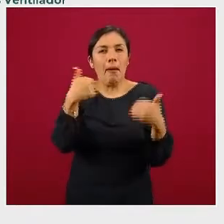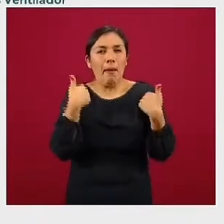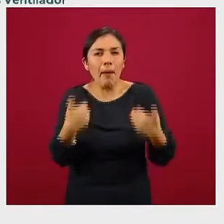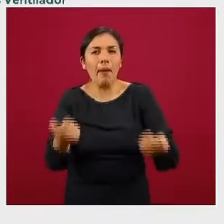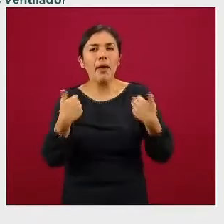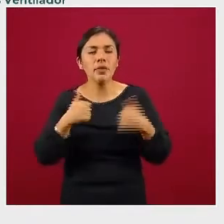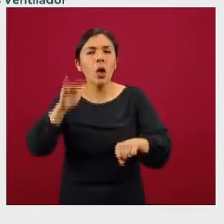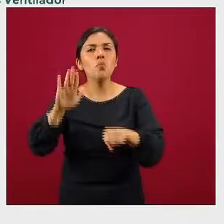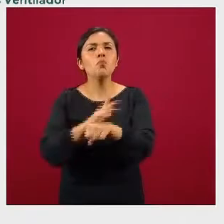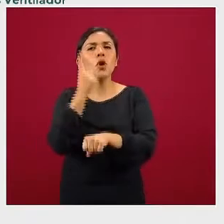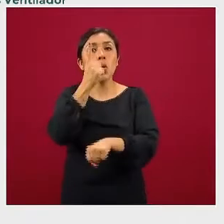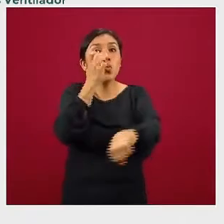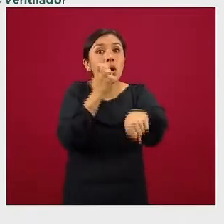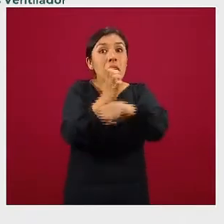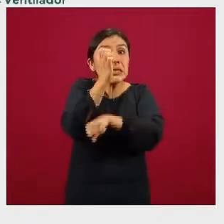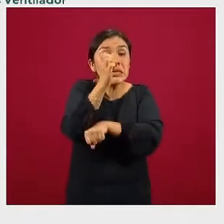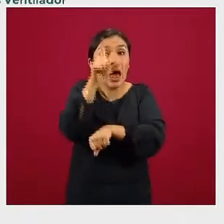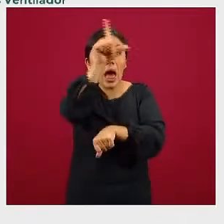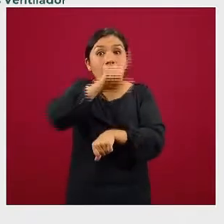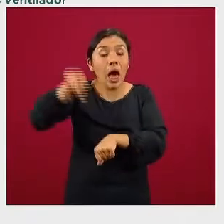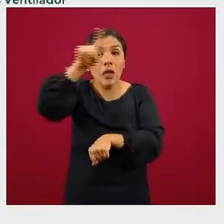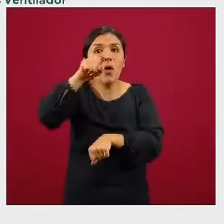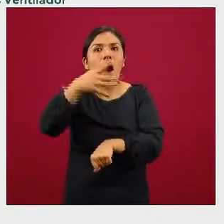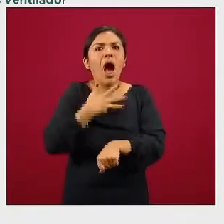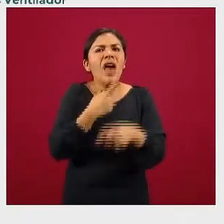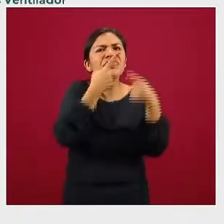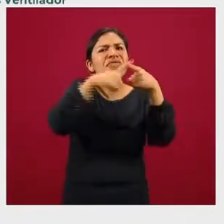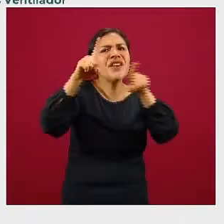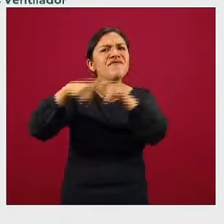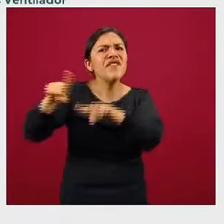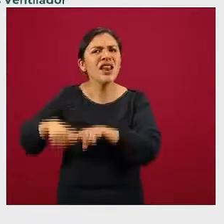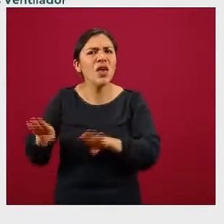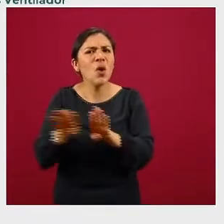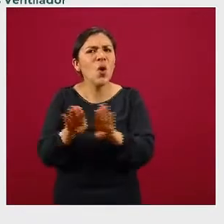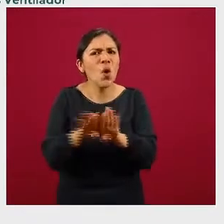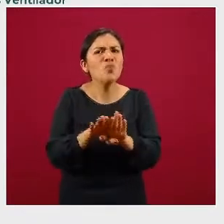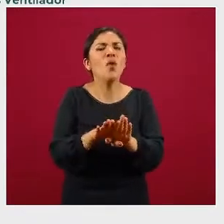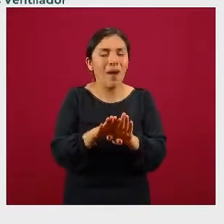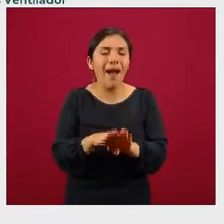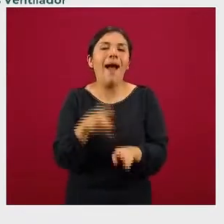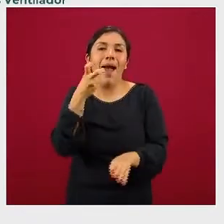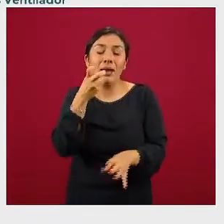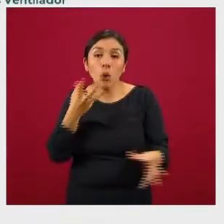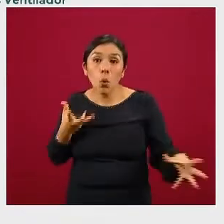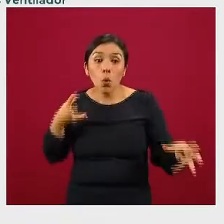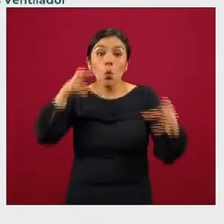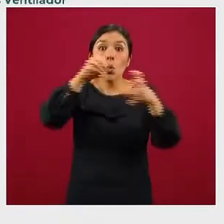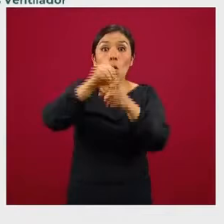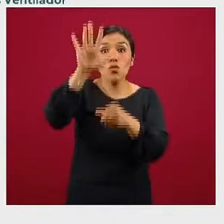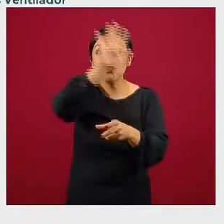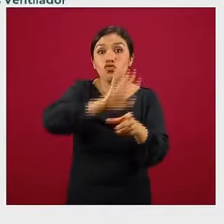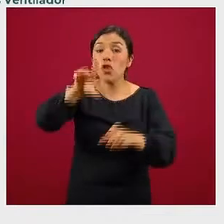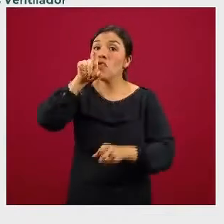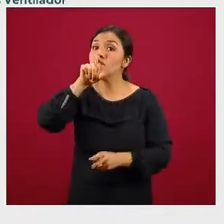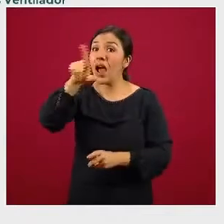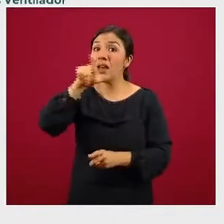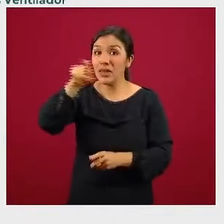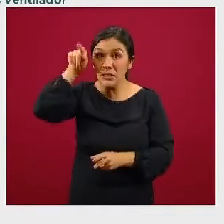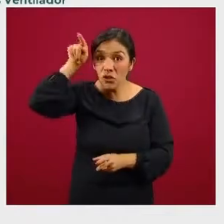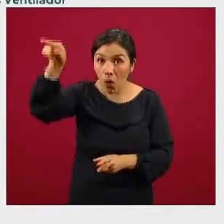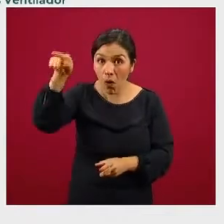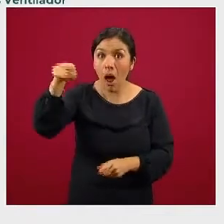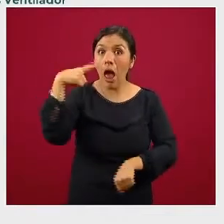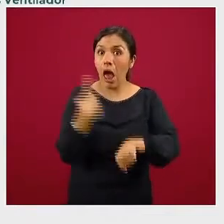una entidad federativa puede tener distintos patrones de ocurrencia. Para el conjunto de Jalisco, la epidemia